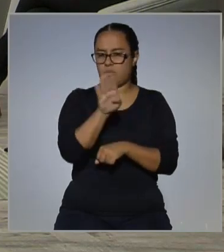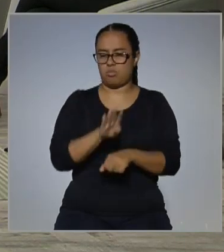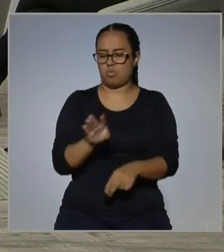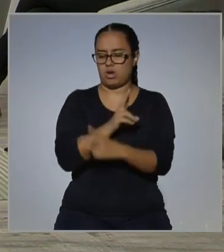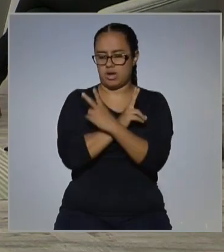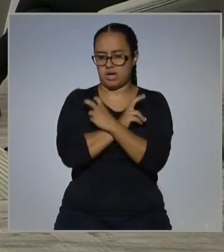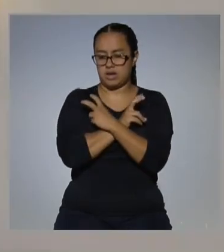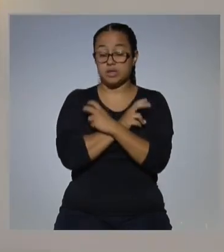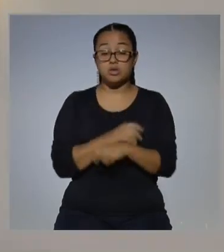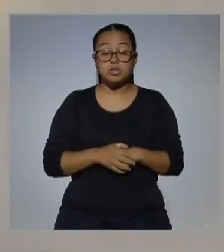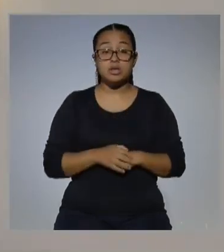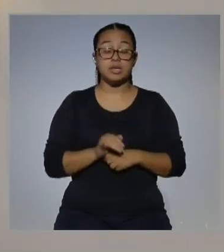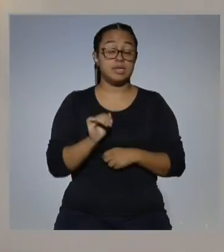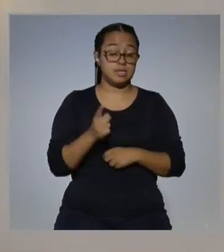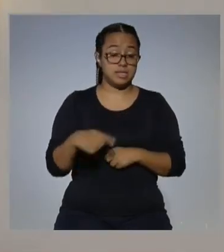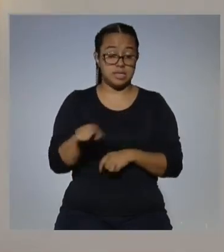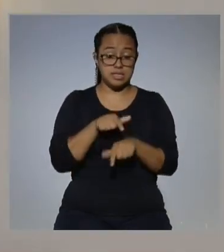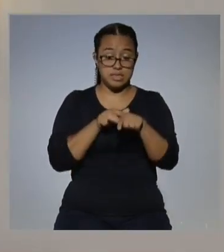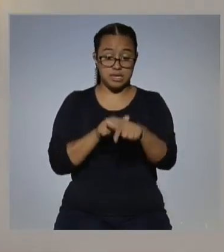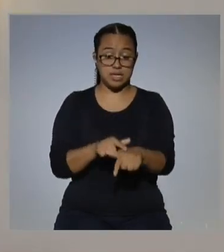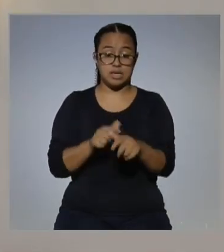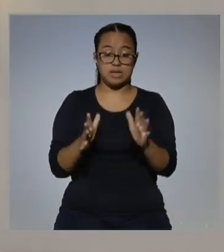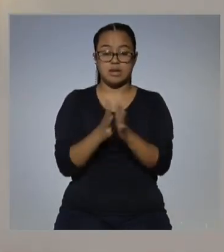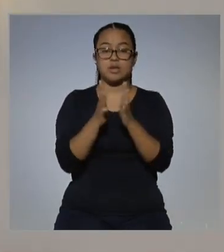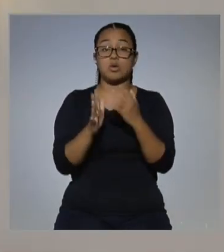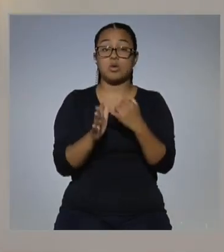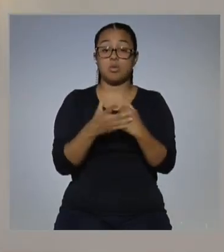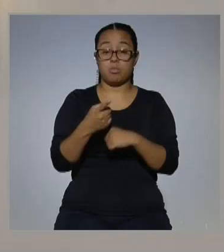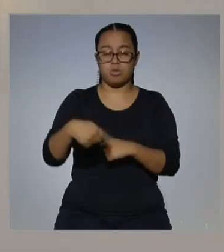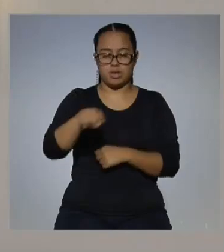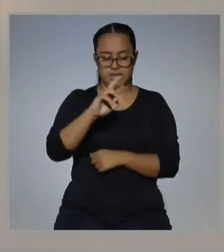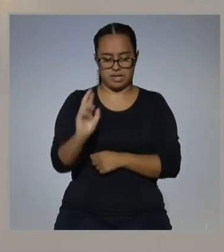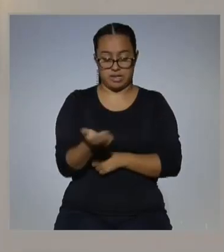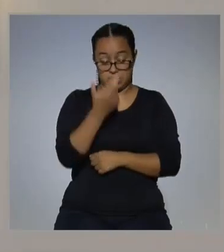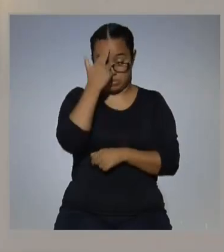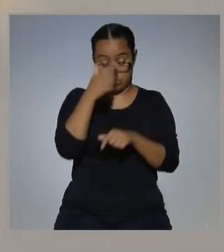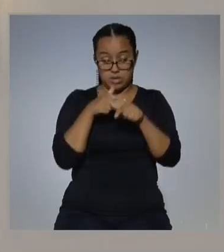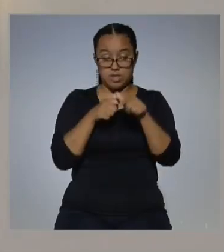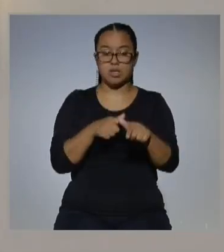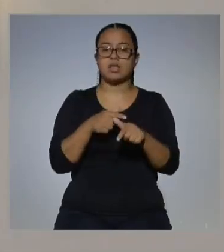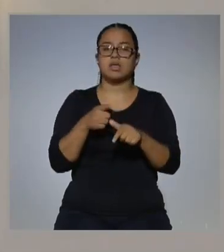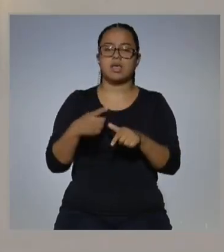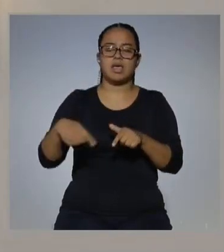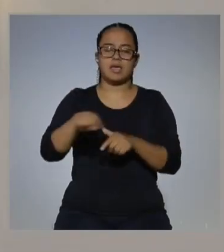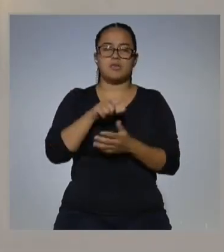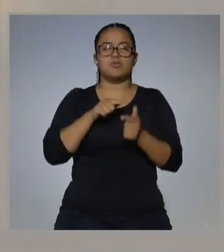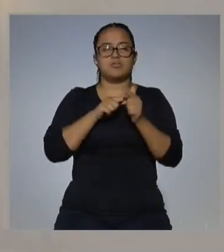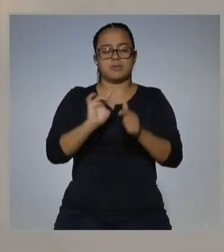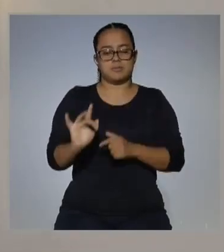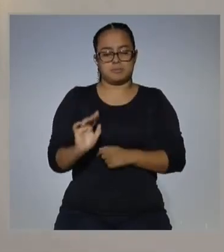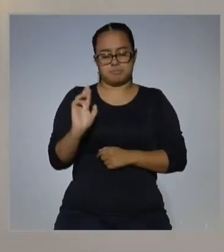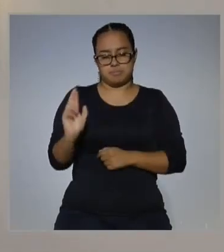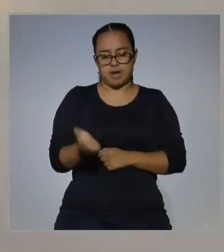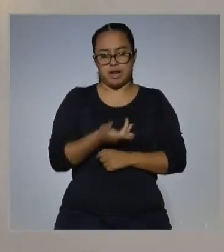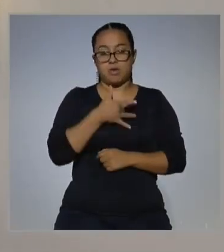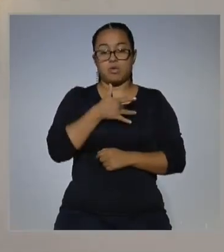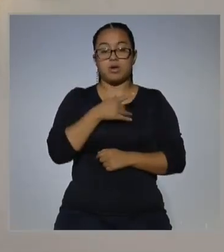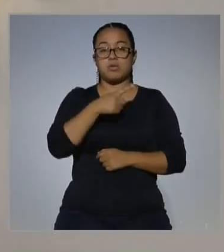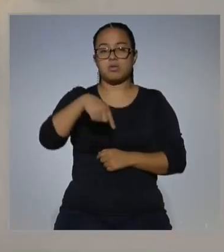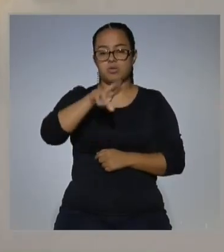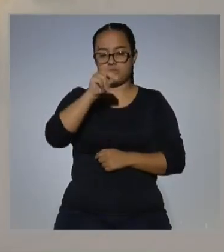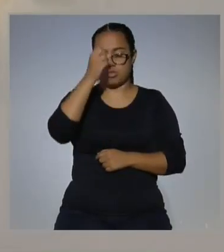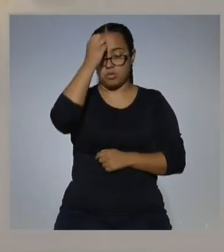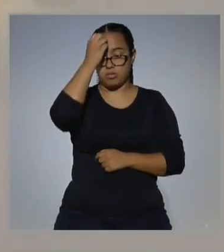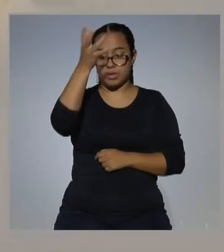Así es, sigamos participando porque mientras prevalezca el recuerdo, pues ellos estarán con nosotros. No habrá olvido.